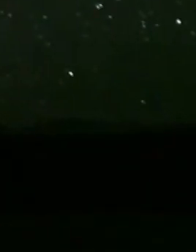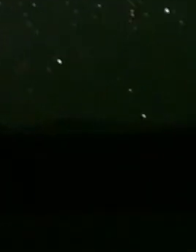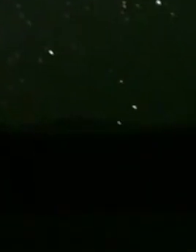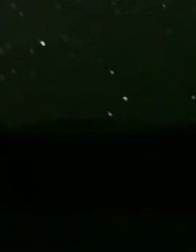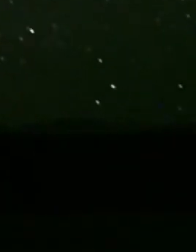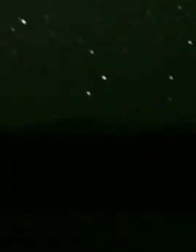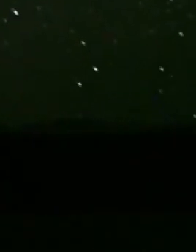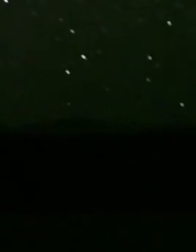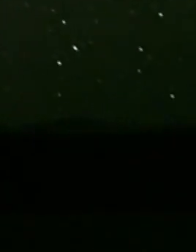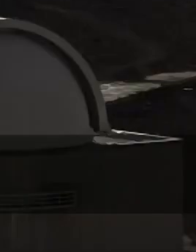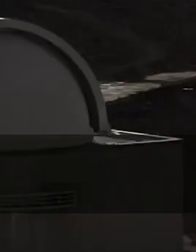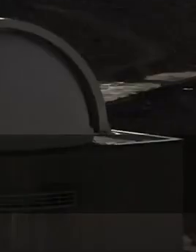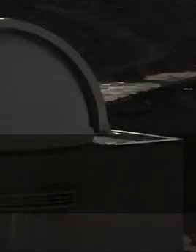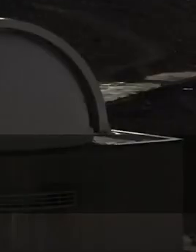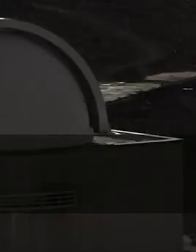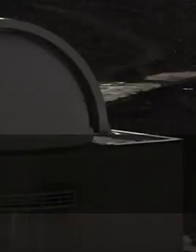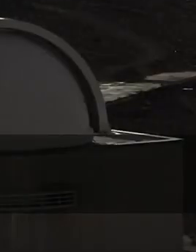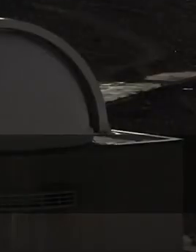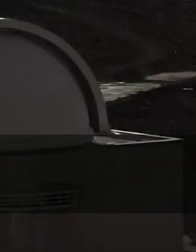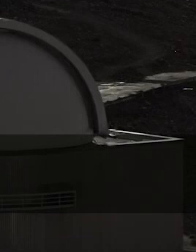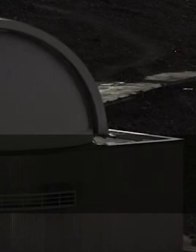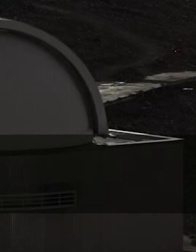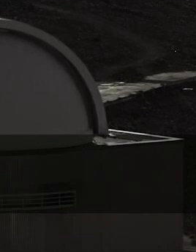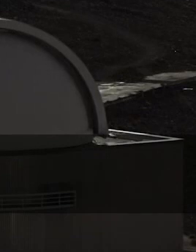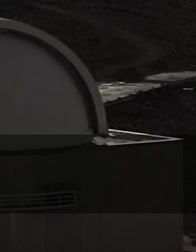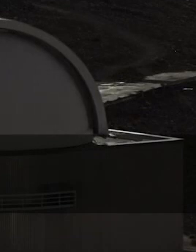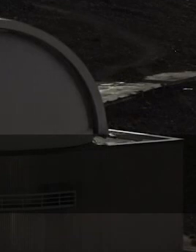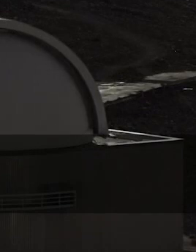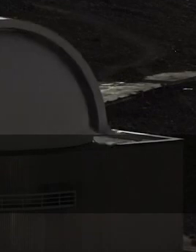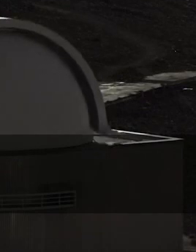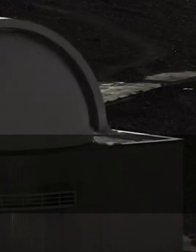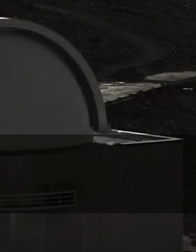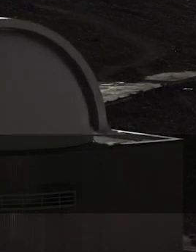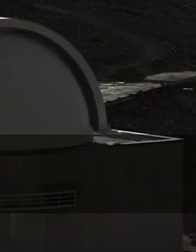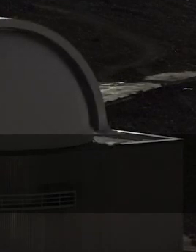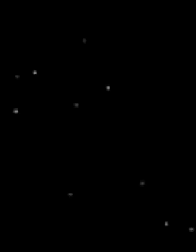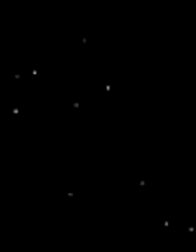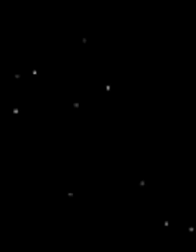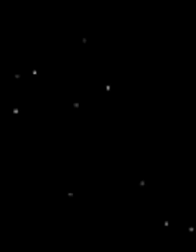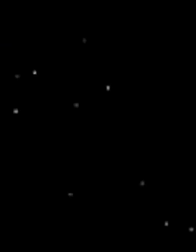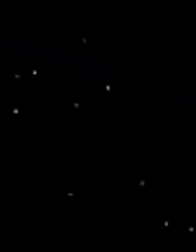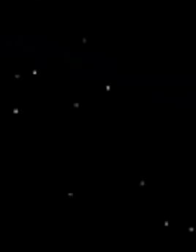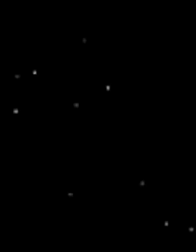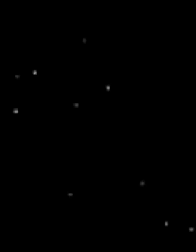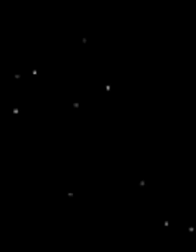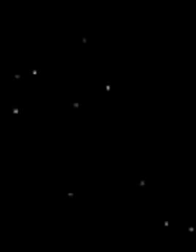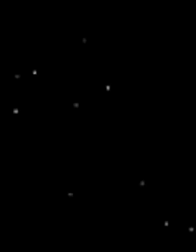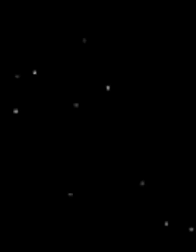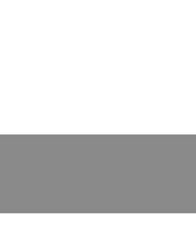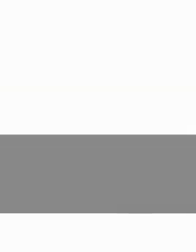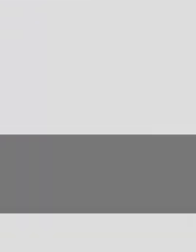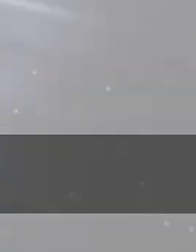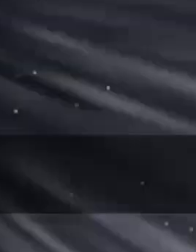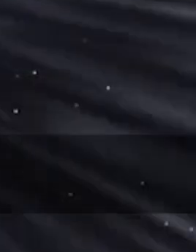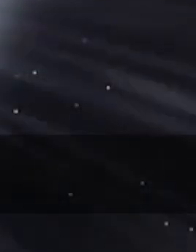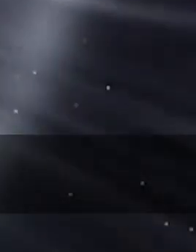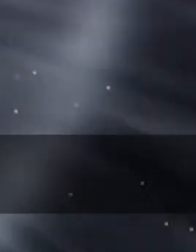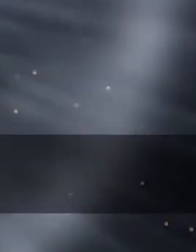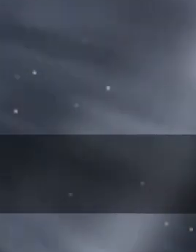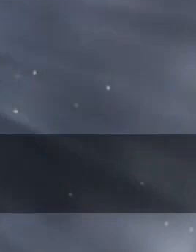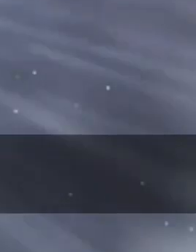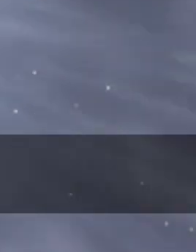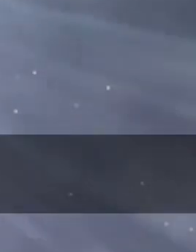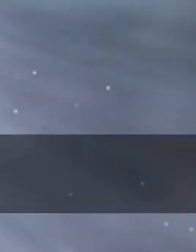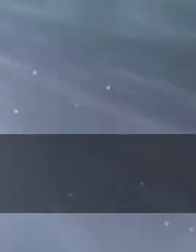to observe the visible light from a short gamma-ray burst for the first time, showing that this family of objects